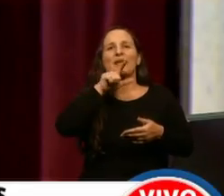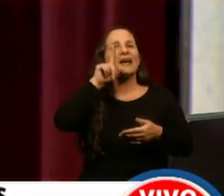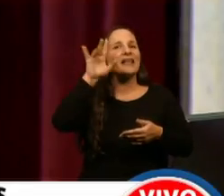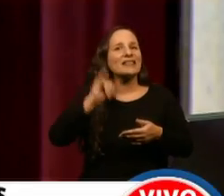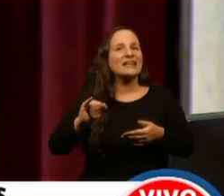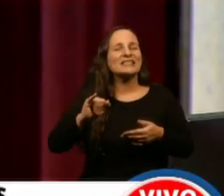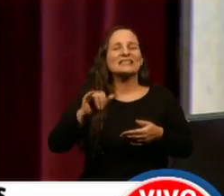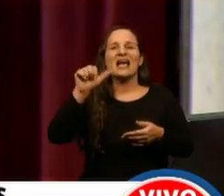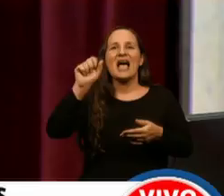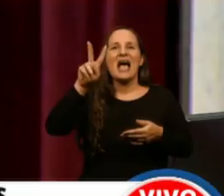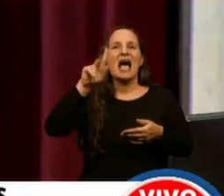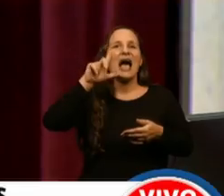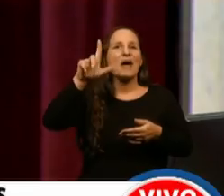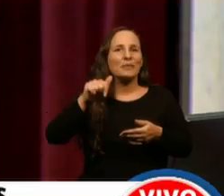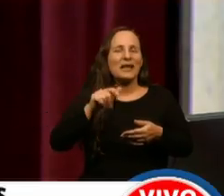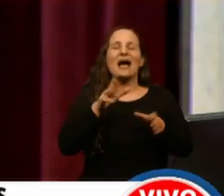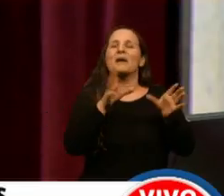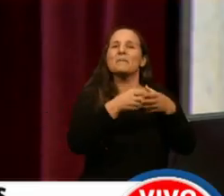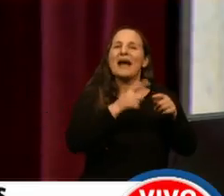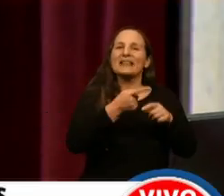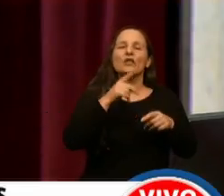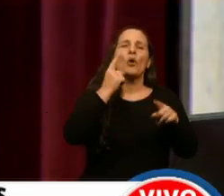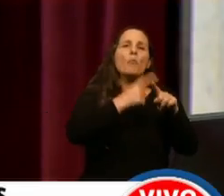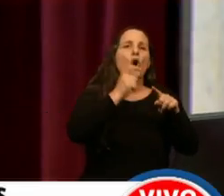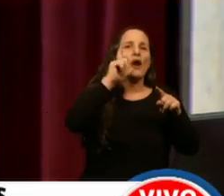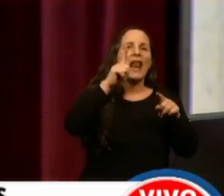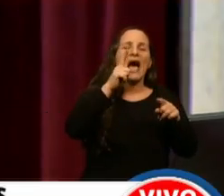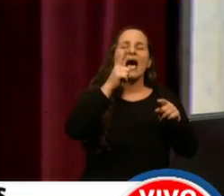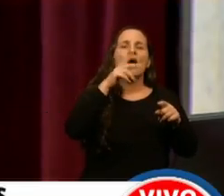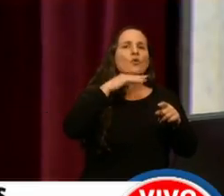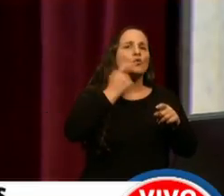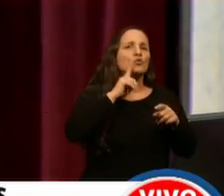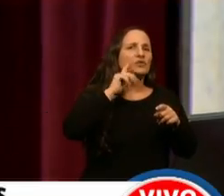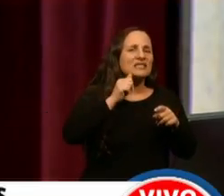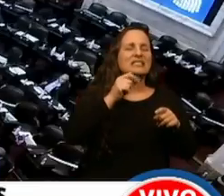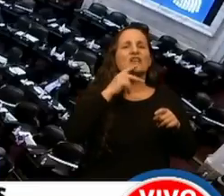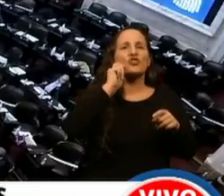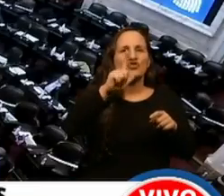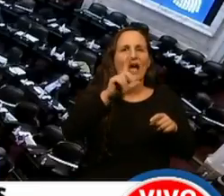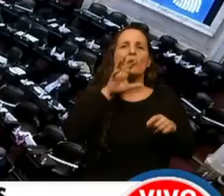ávila partido por la justicia social provincia tucumán